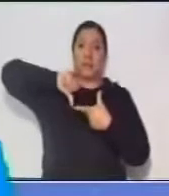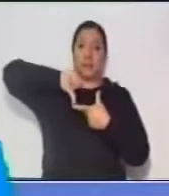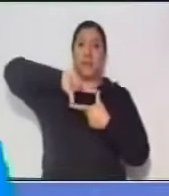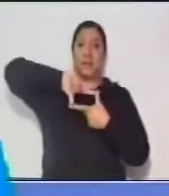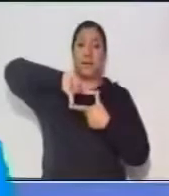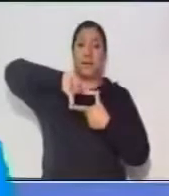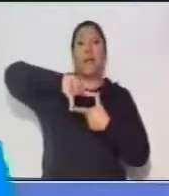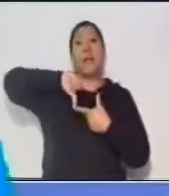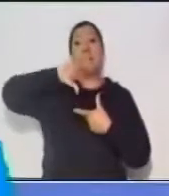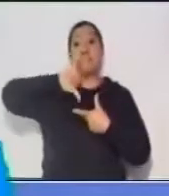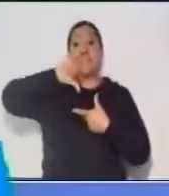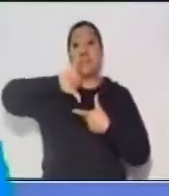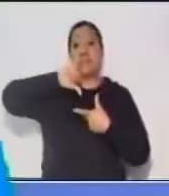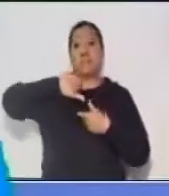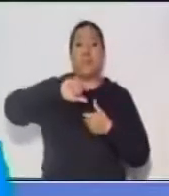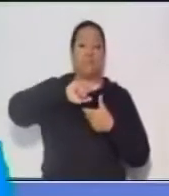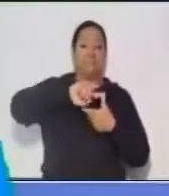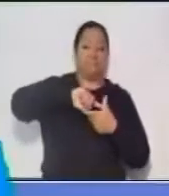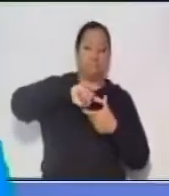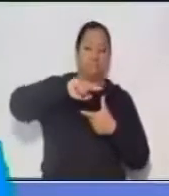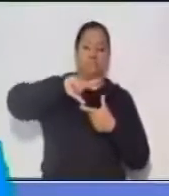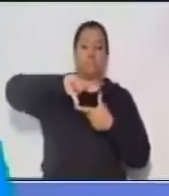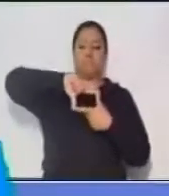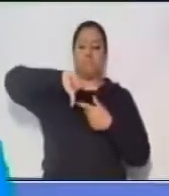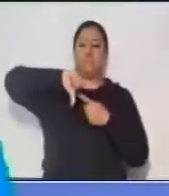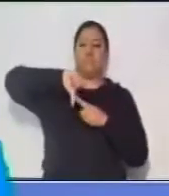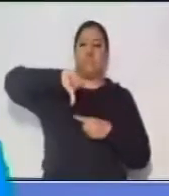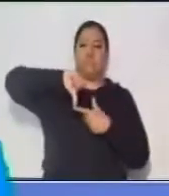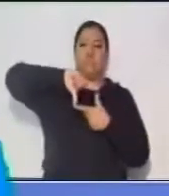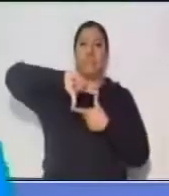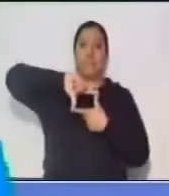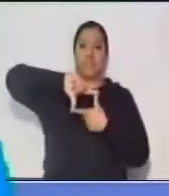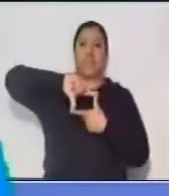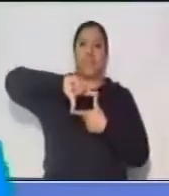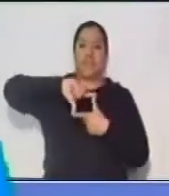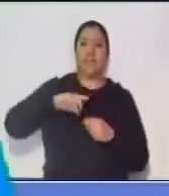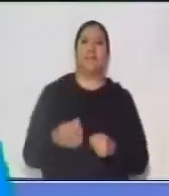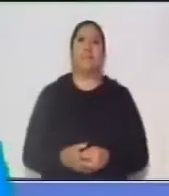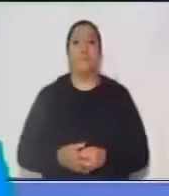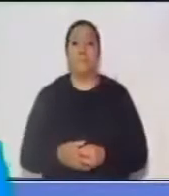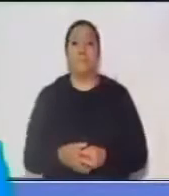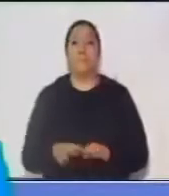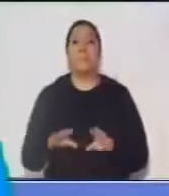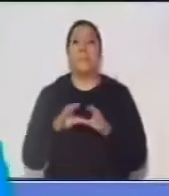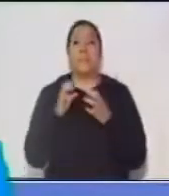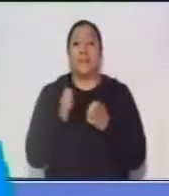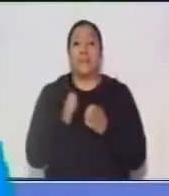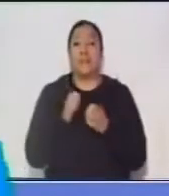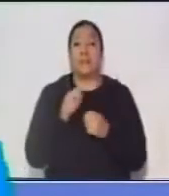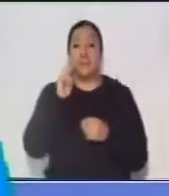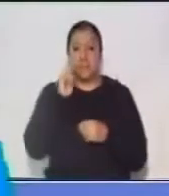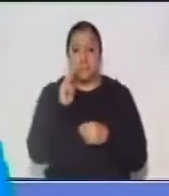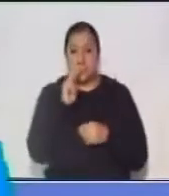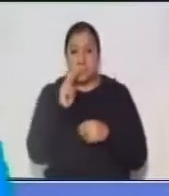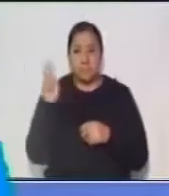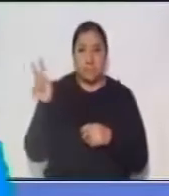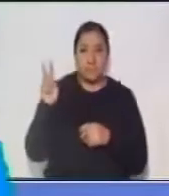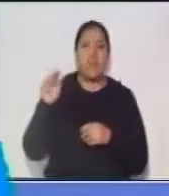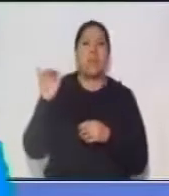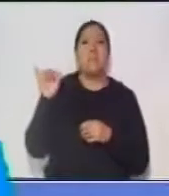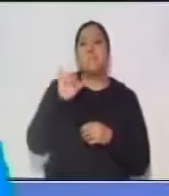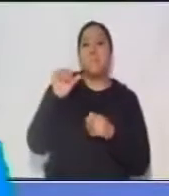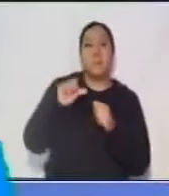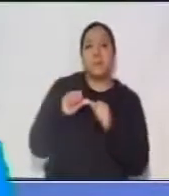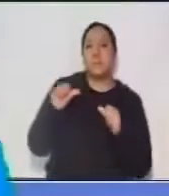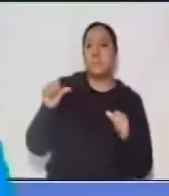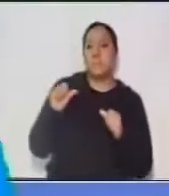el segmento de A a B es paralelo con el segmento DC y tienen igual medida.